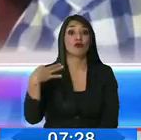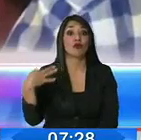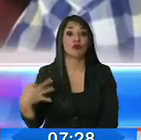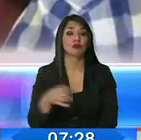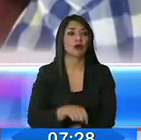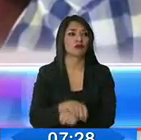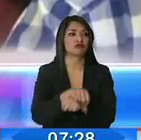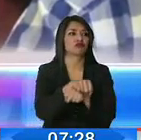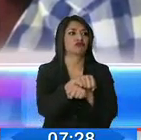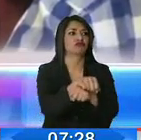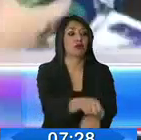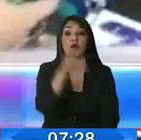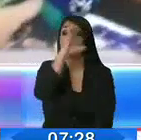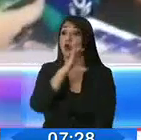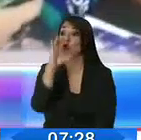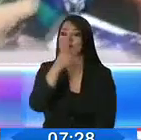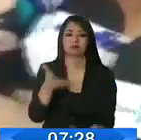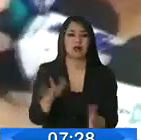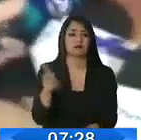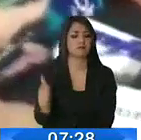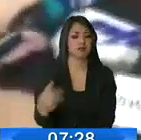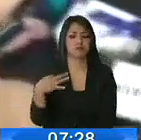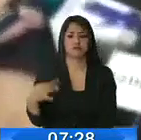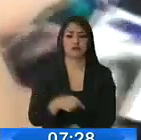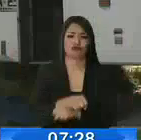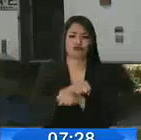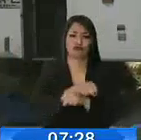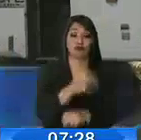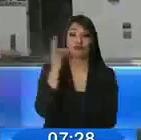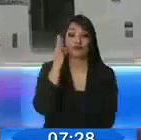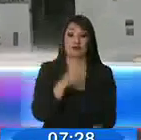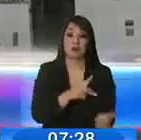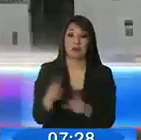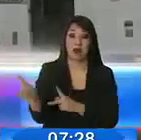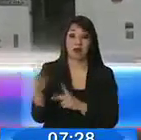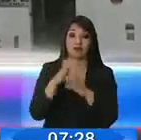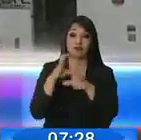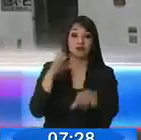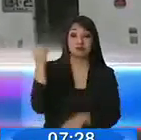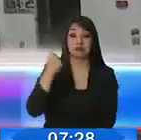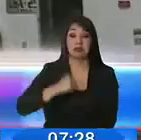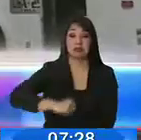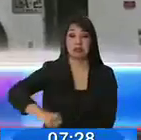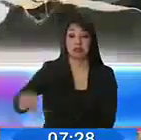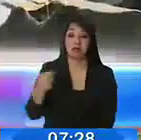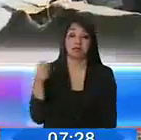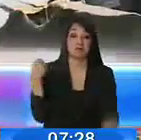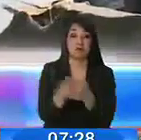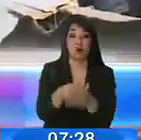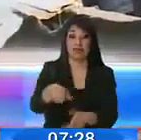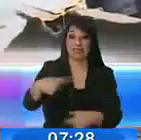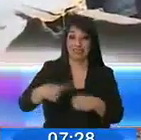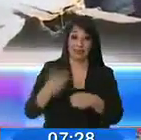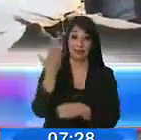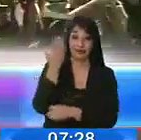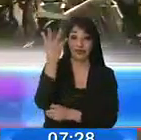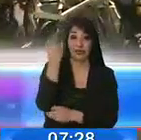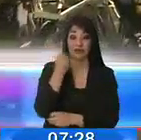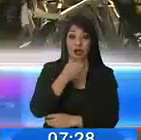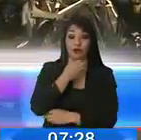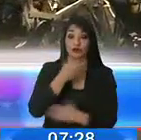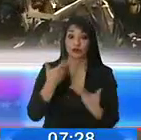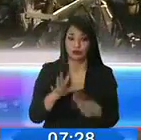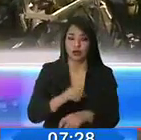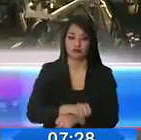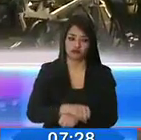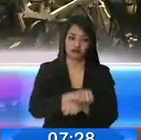no hubo necesidad de buscarla. Horas atrás, la mujer que organizó el viaje de turismo cuyo bus se accidentó cerca de Quito el pasado 14 de agosto se